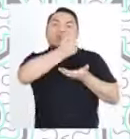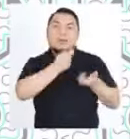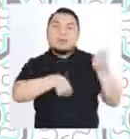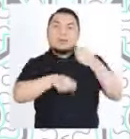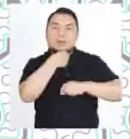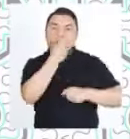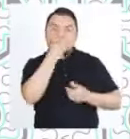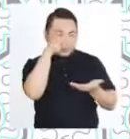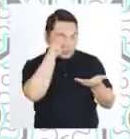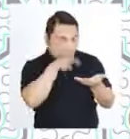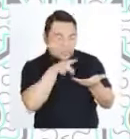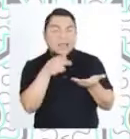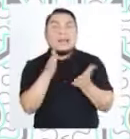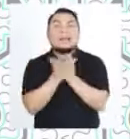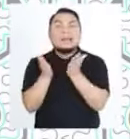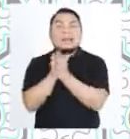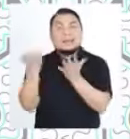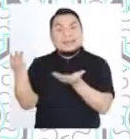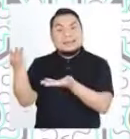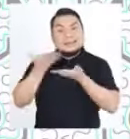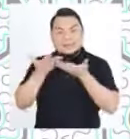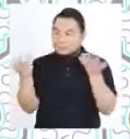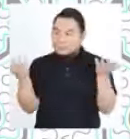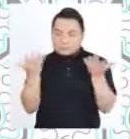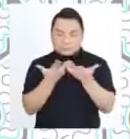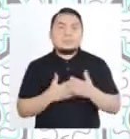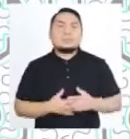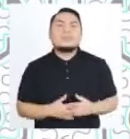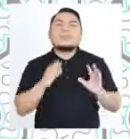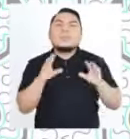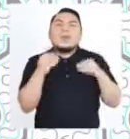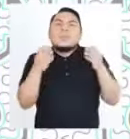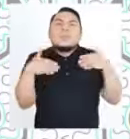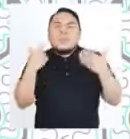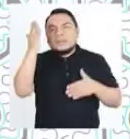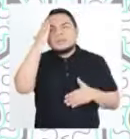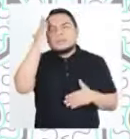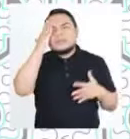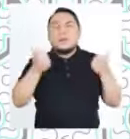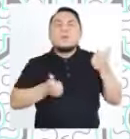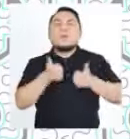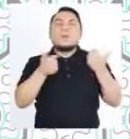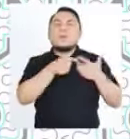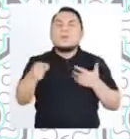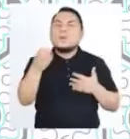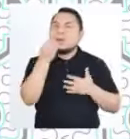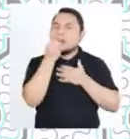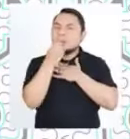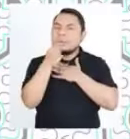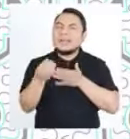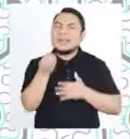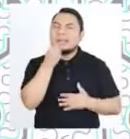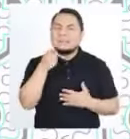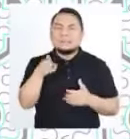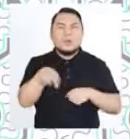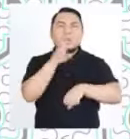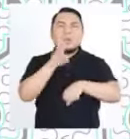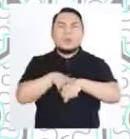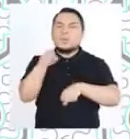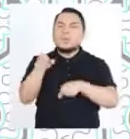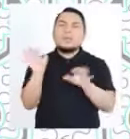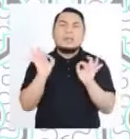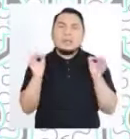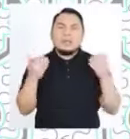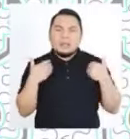de las bolsas y en el texto que nos dio de Cao. Pero, ¿cómo podríamos saber cuáles son los nutrientes de los